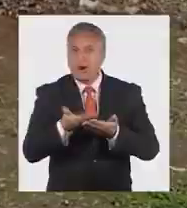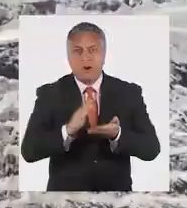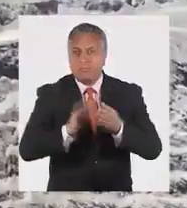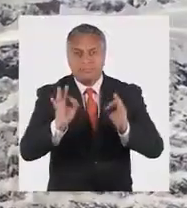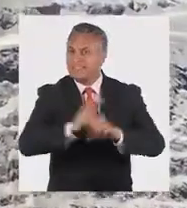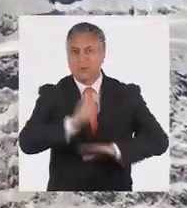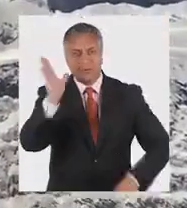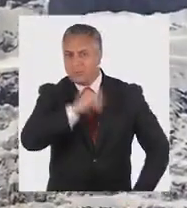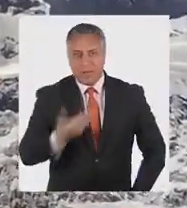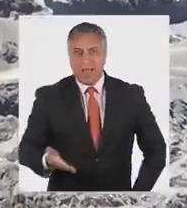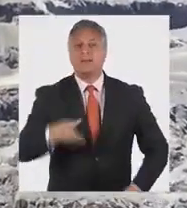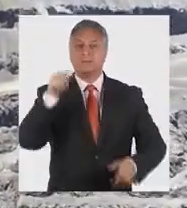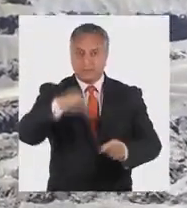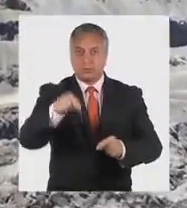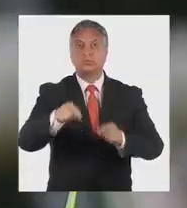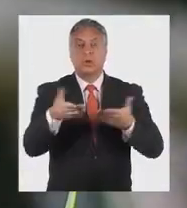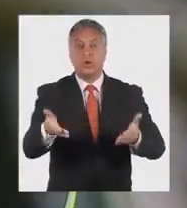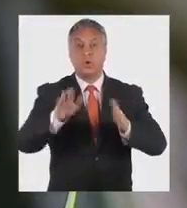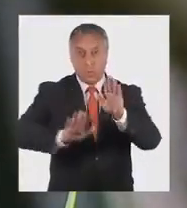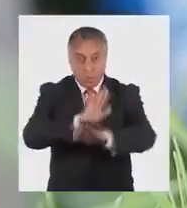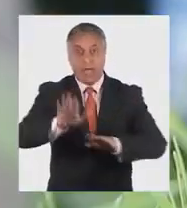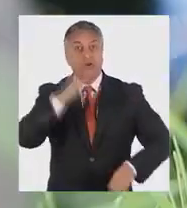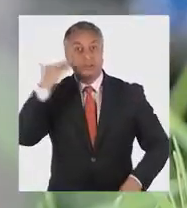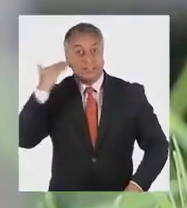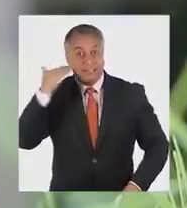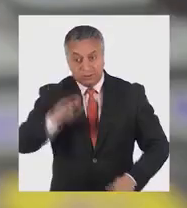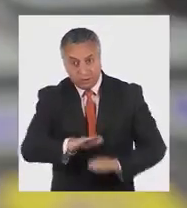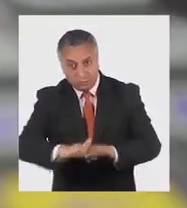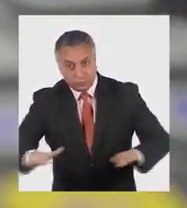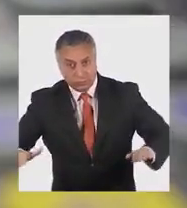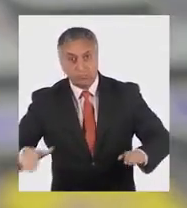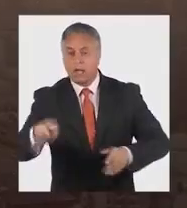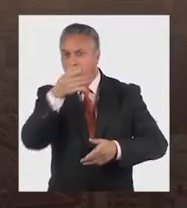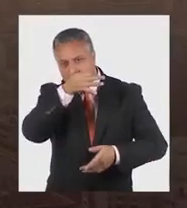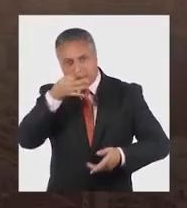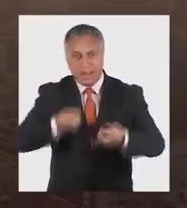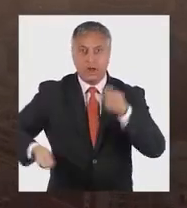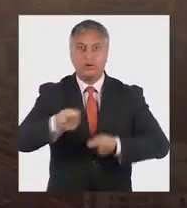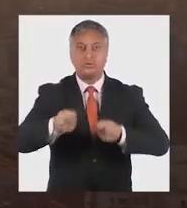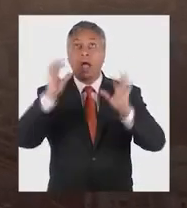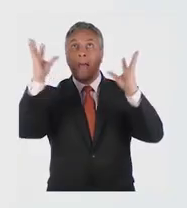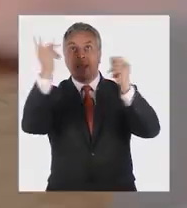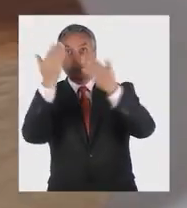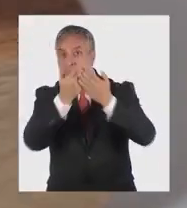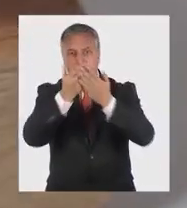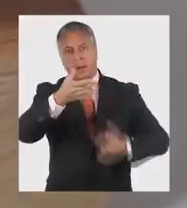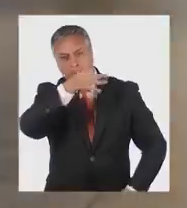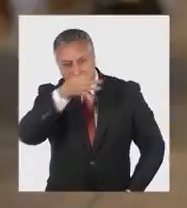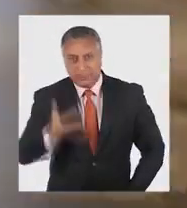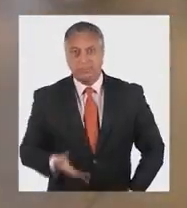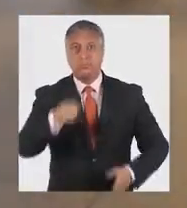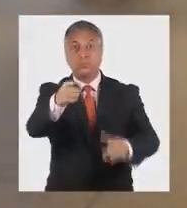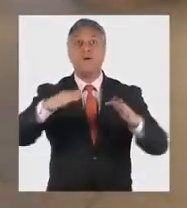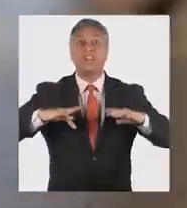normal. No hay un código minero como el chileno. El cuidado de los niños vulnerados, un negocio. Las evaluaciones ambientales, un negocio.